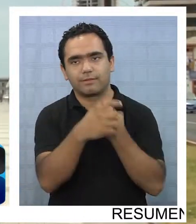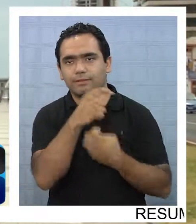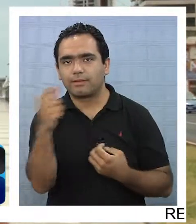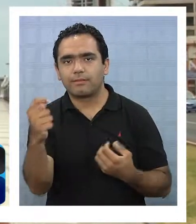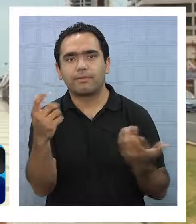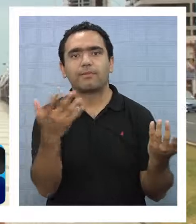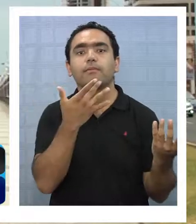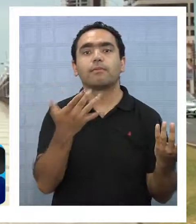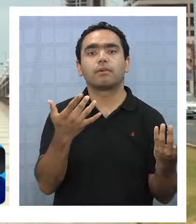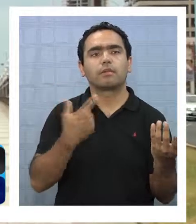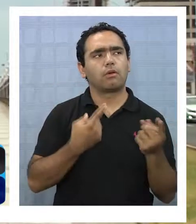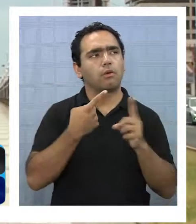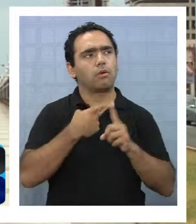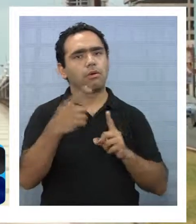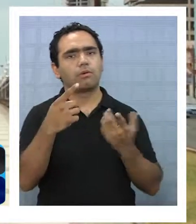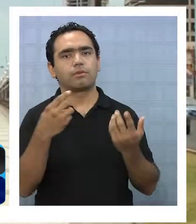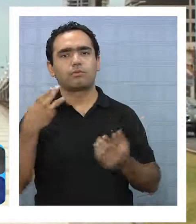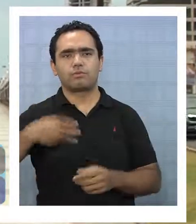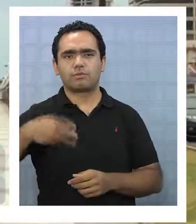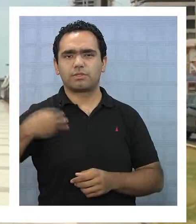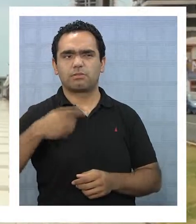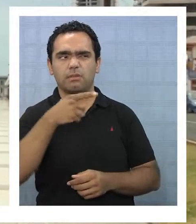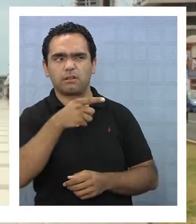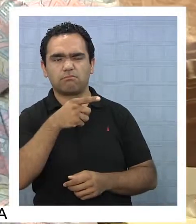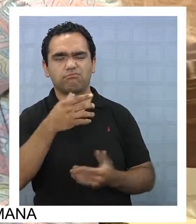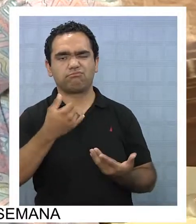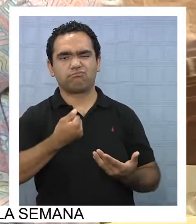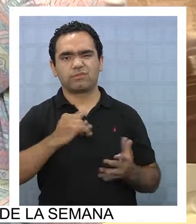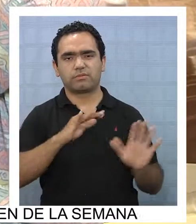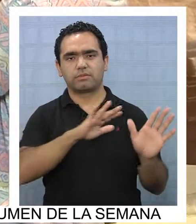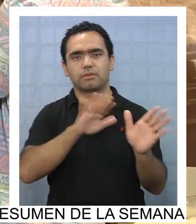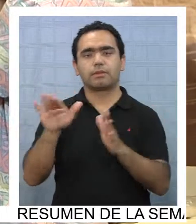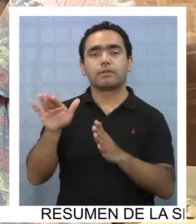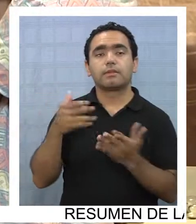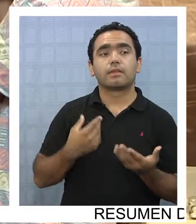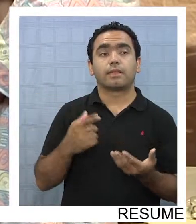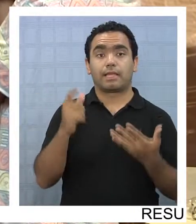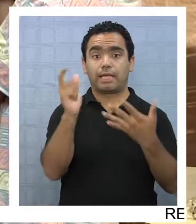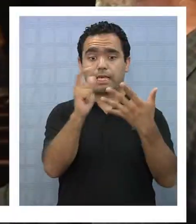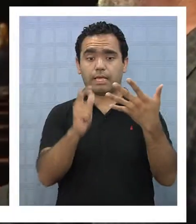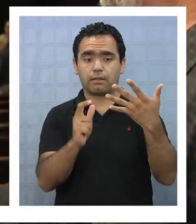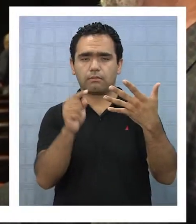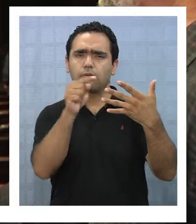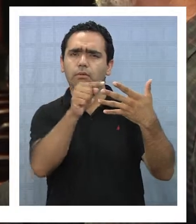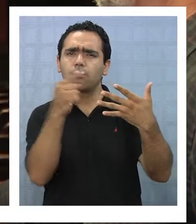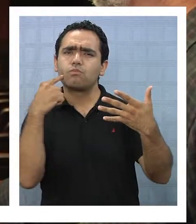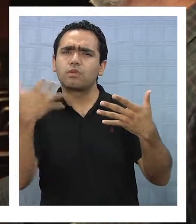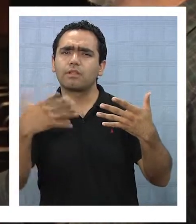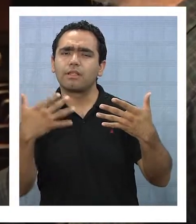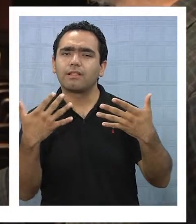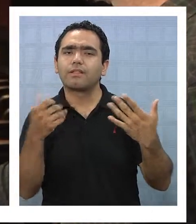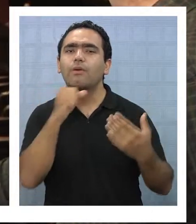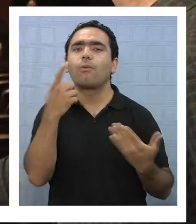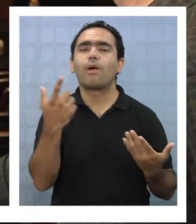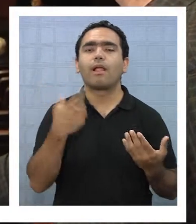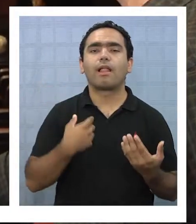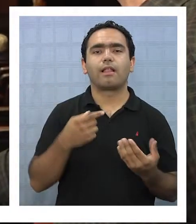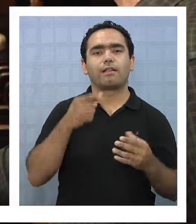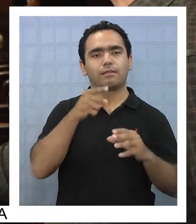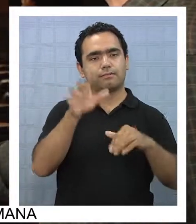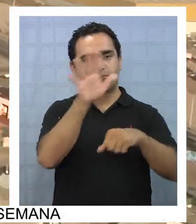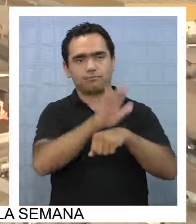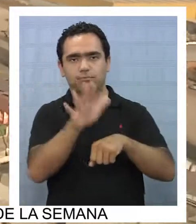instancia regional que tenemos es el canal municipal y la verdad que no es muy objetivo. Una de las características de Iquique TV es que sus emisiones son